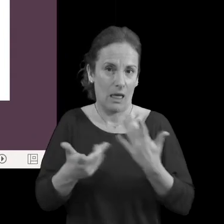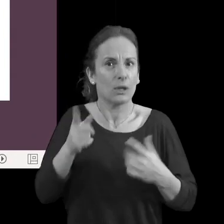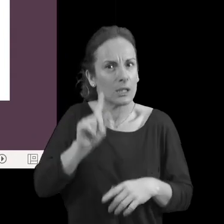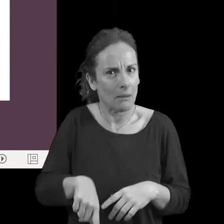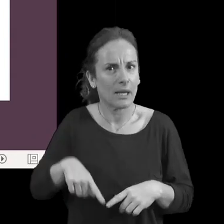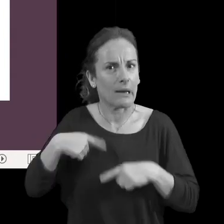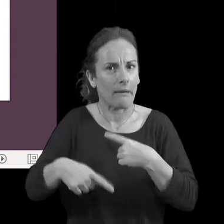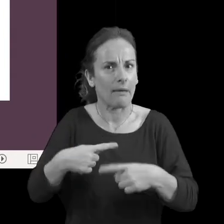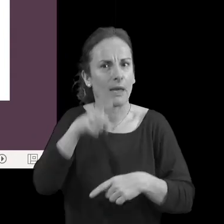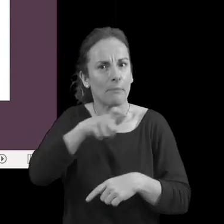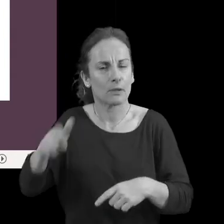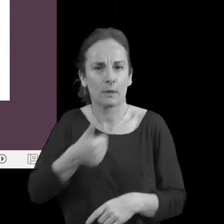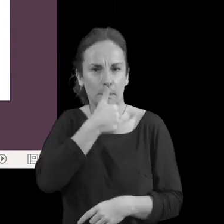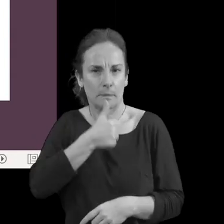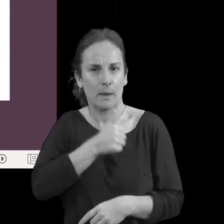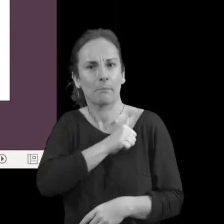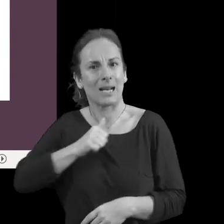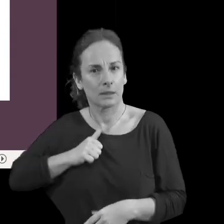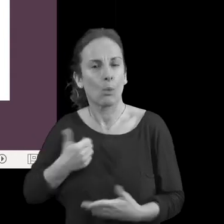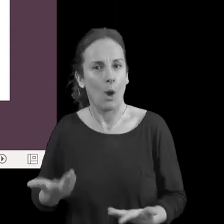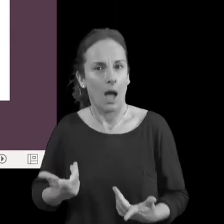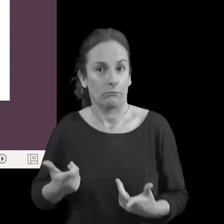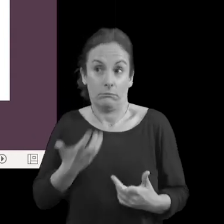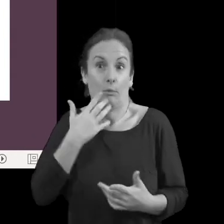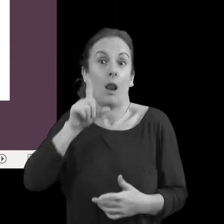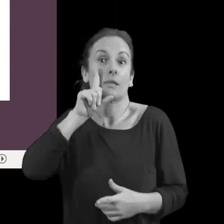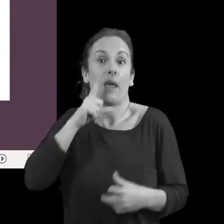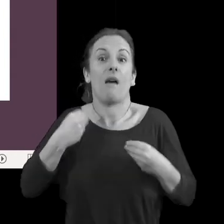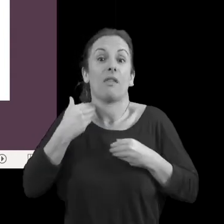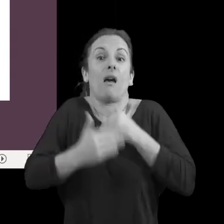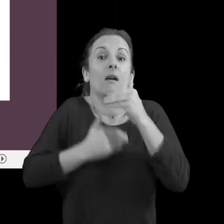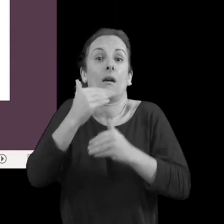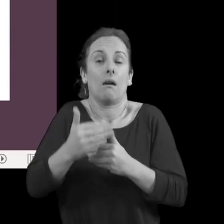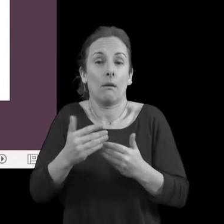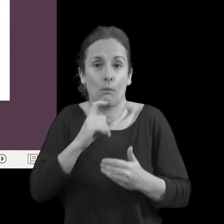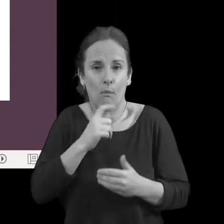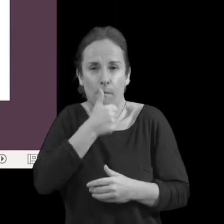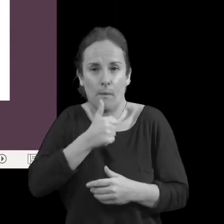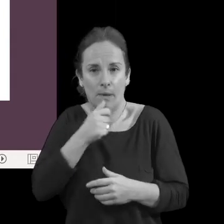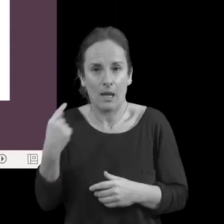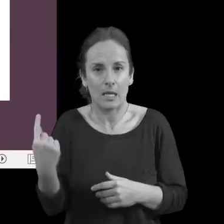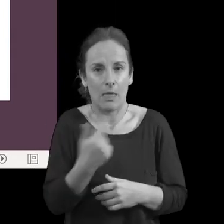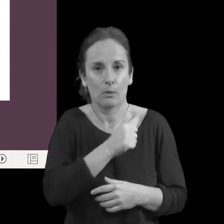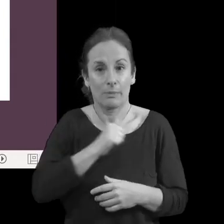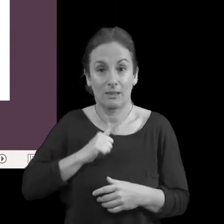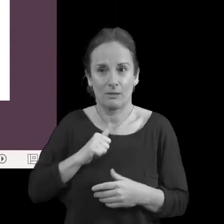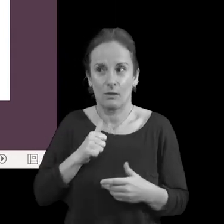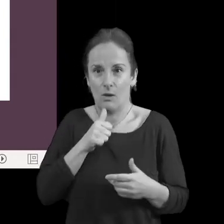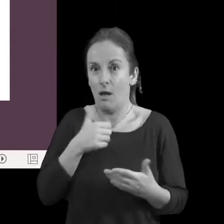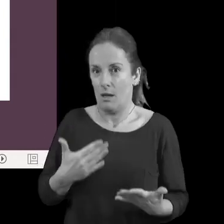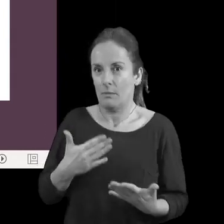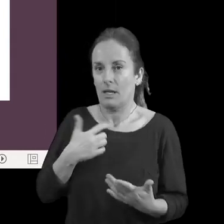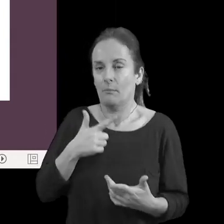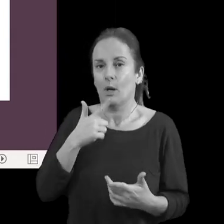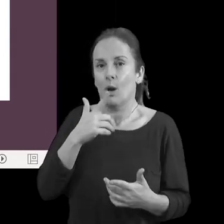de la gente, en concreto aquí las lesbianas, para sobrevivir, ¿no? Creo que aquí tenemos que recordar, bueno, pues a todas aquellas que tuvieron que